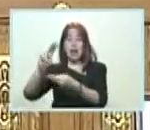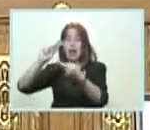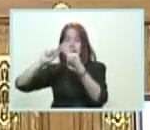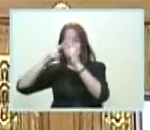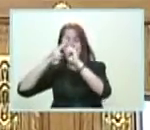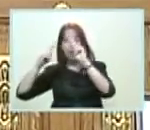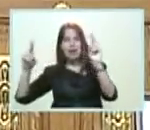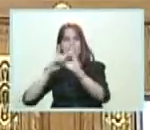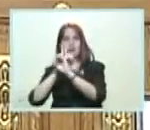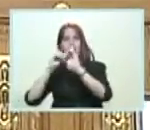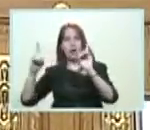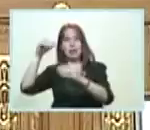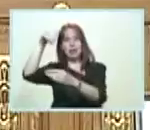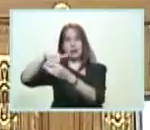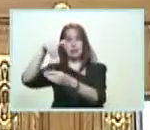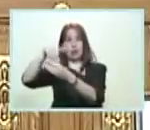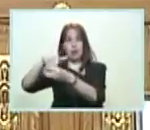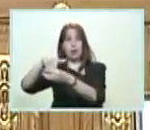pacífico, democrático, electoral,